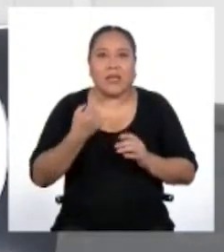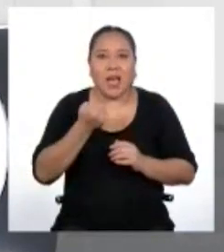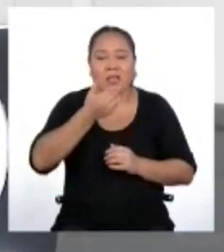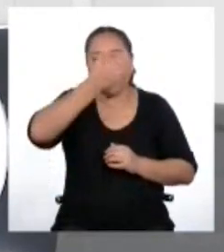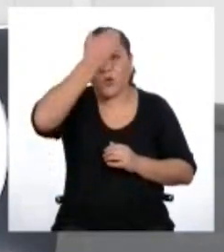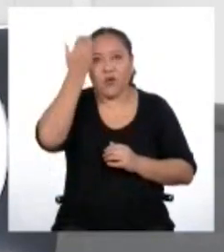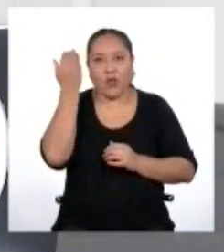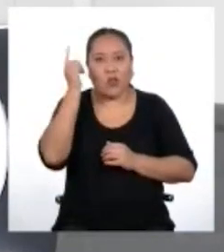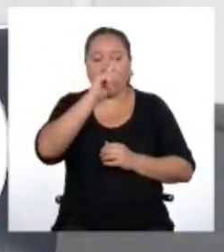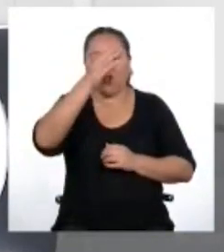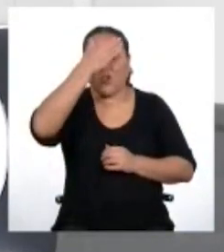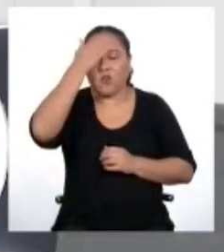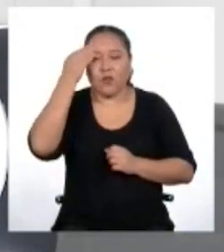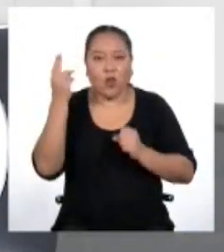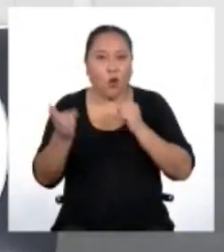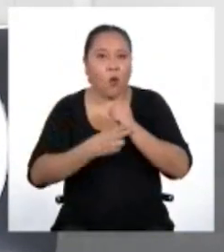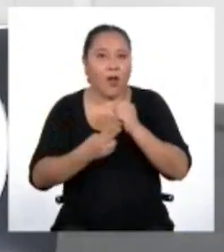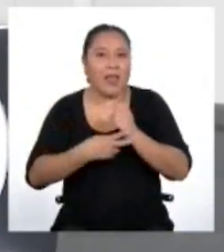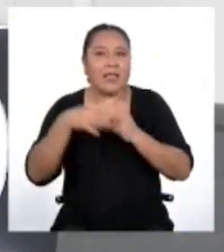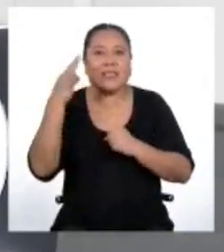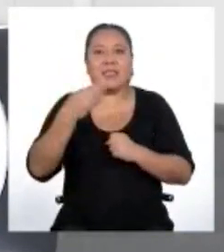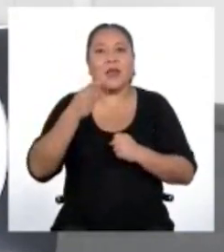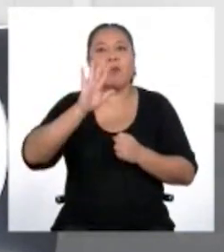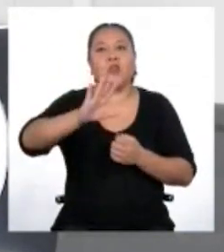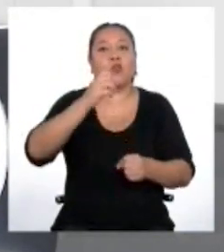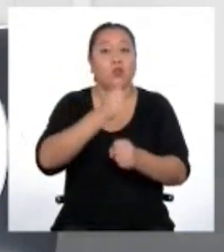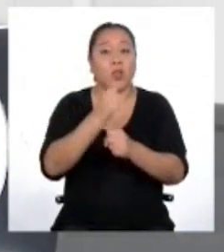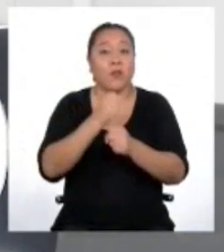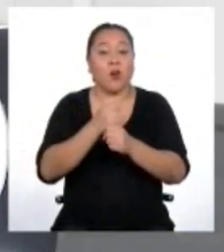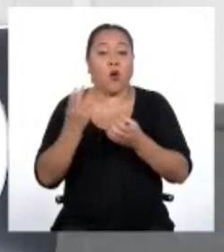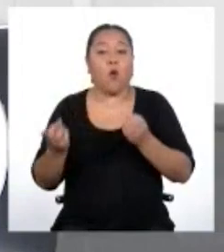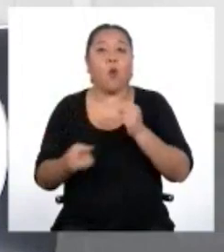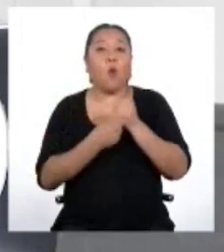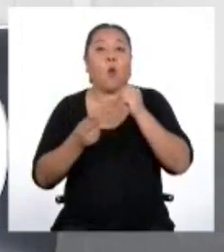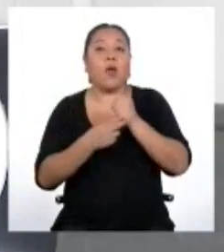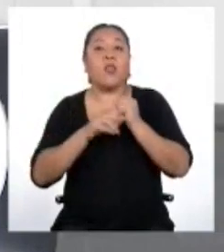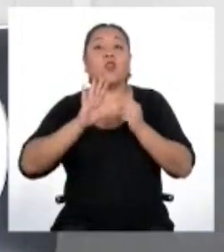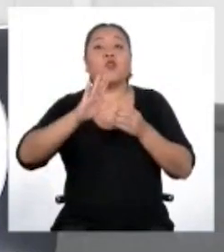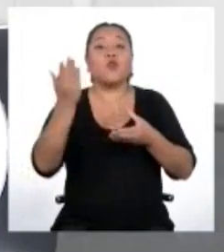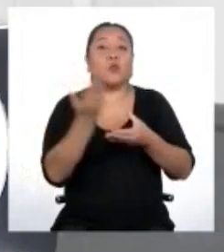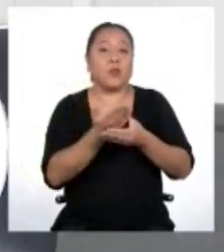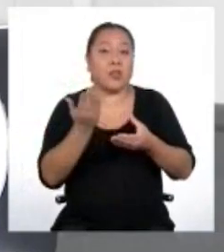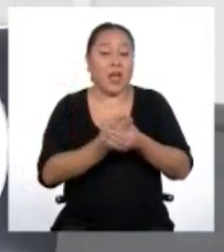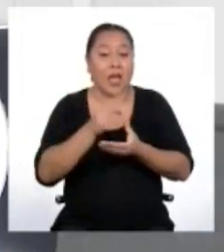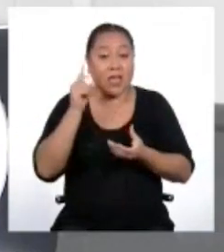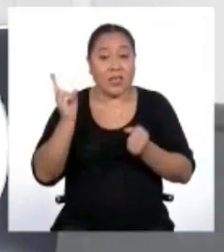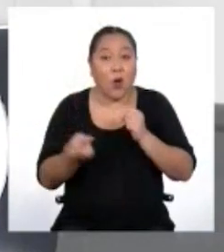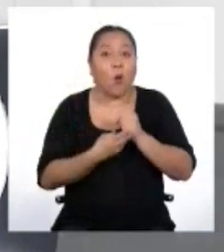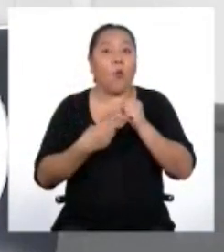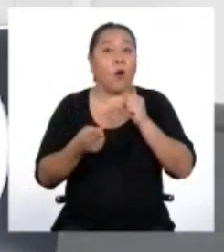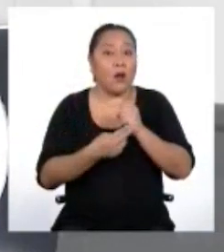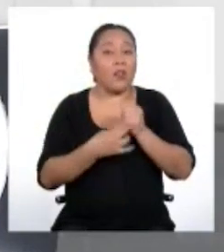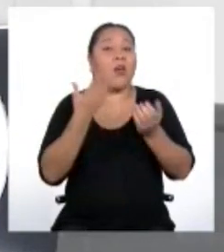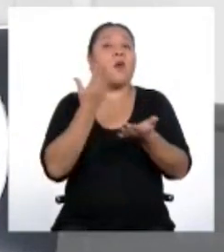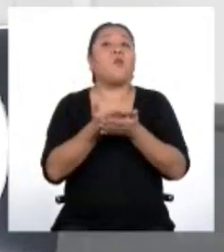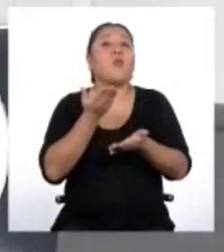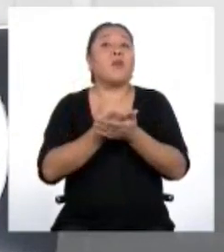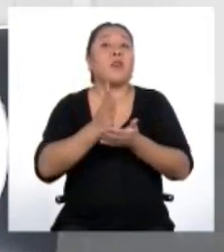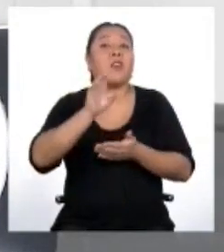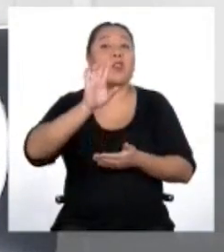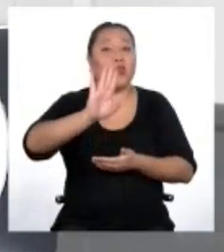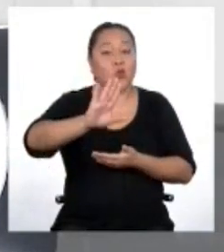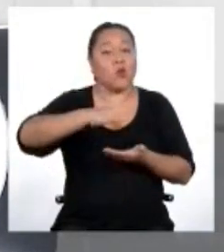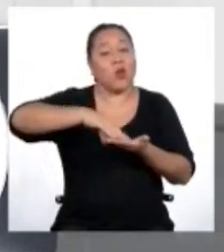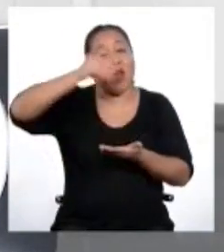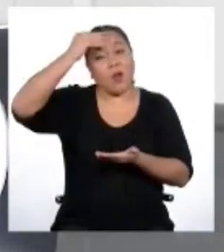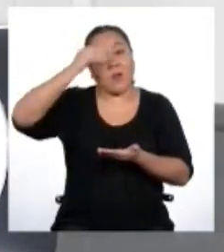No olviden de registrar siempre sus trabajos y guardarlos en su portafolio, donde están archivando las evidencias de su aprendizaje.